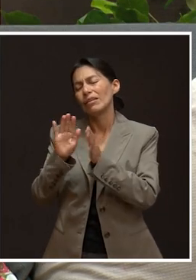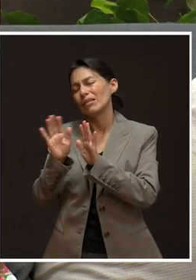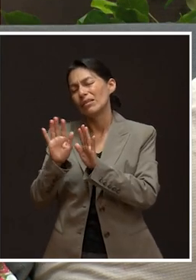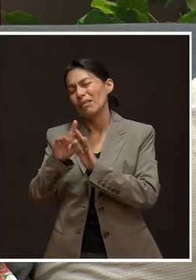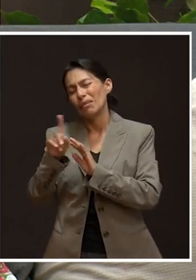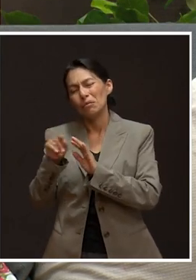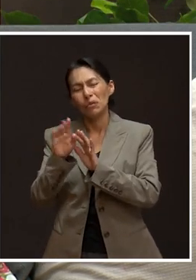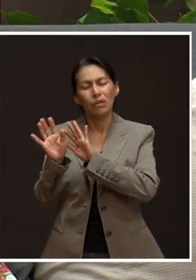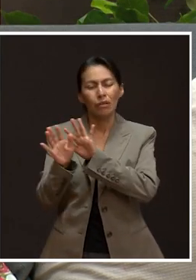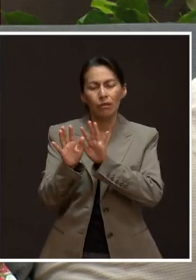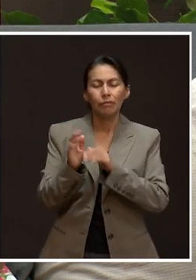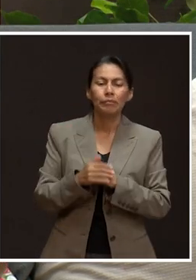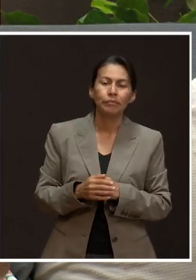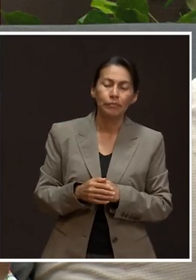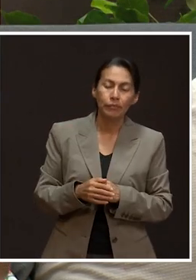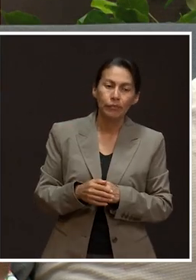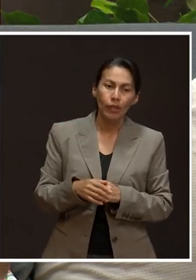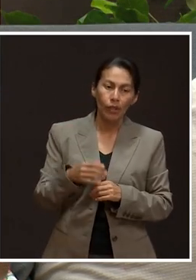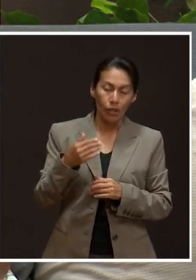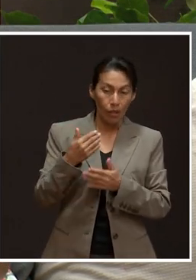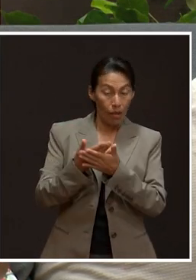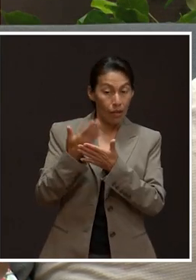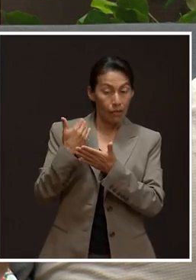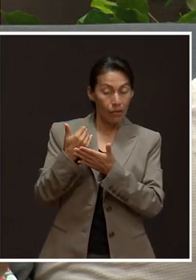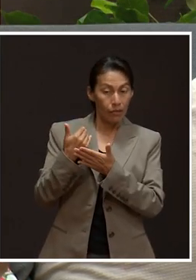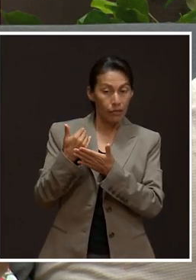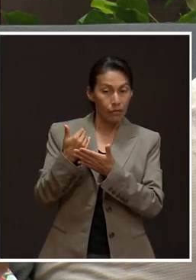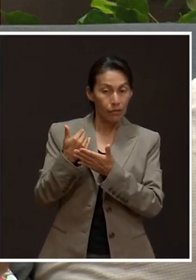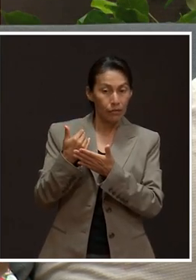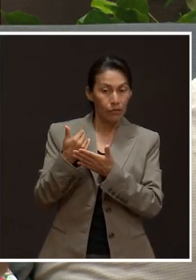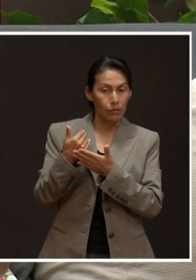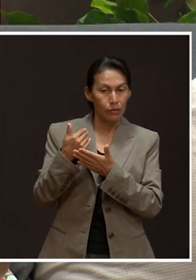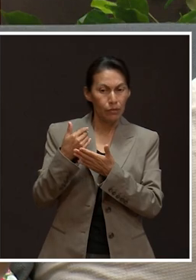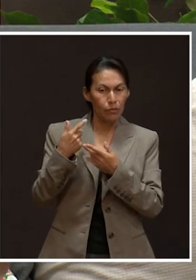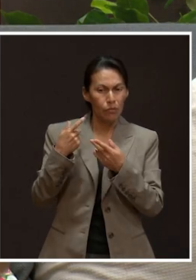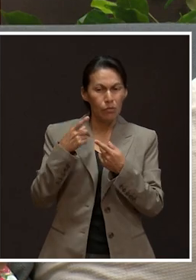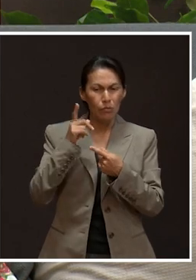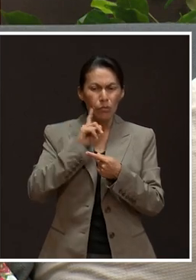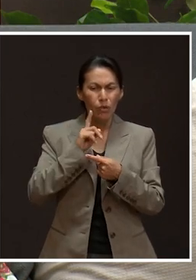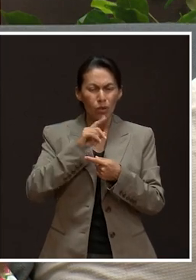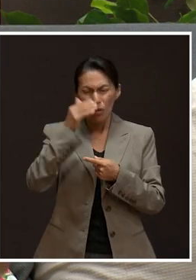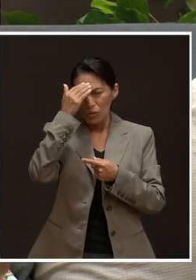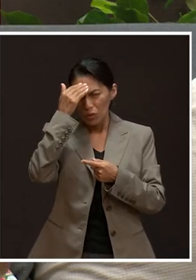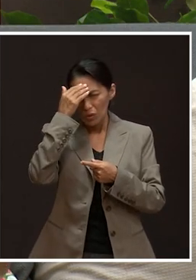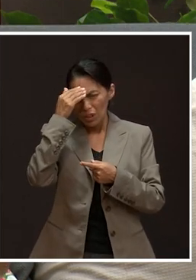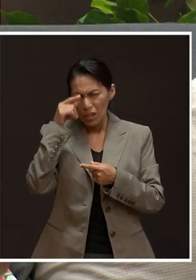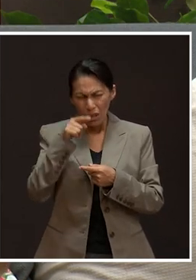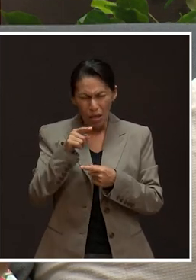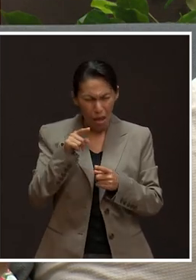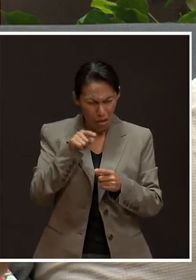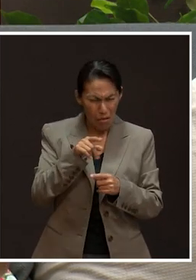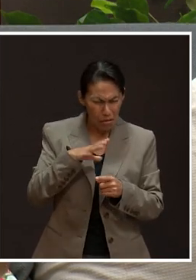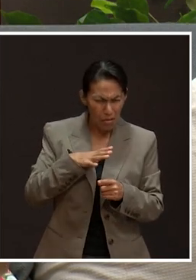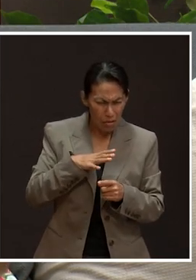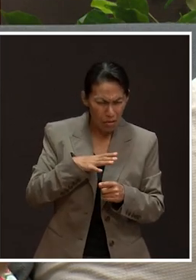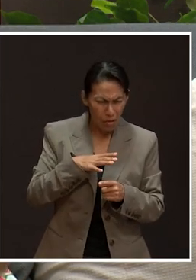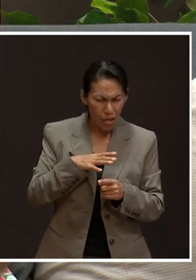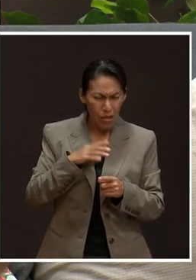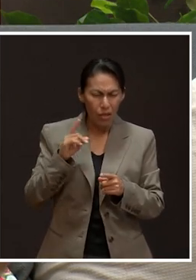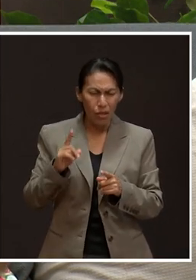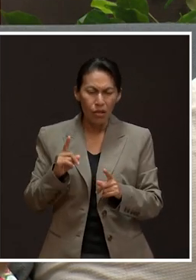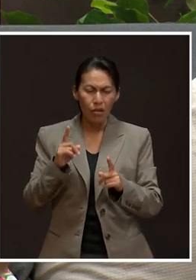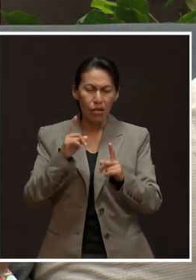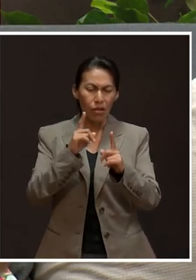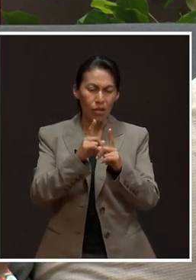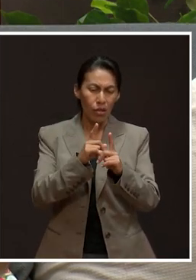Yo dije, bueno, está bien. Y había una compañera ahí mismo que yo había conocido y me ayudó. Entonces, sin